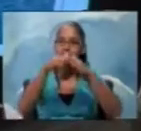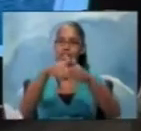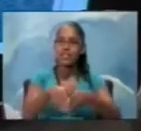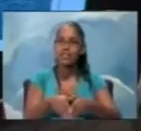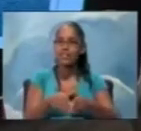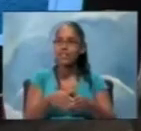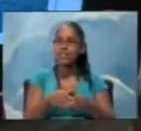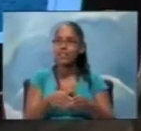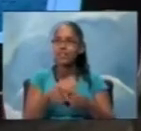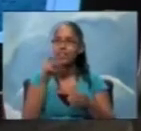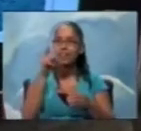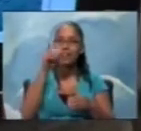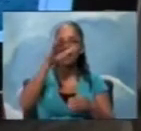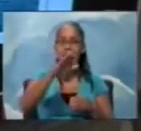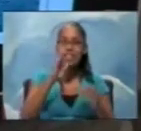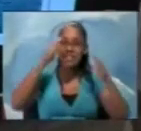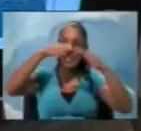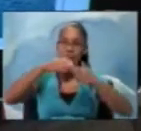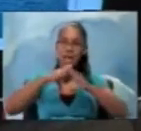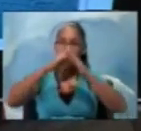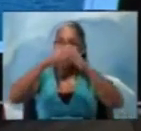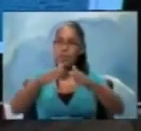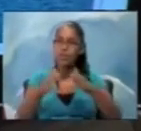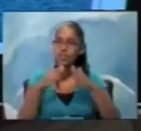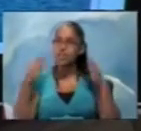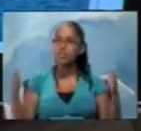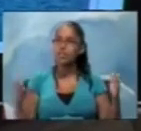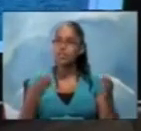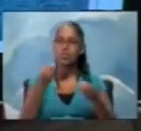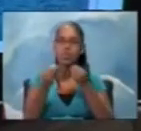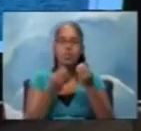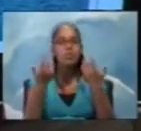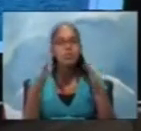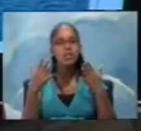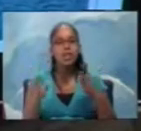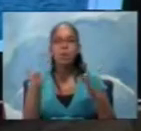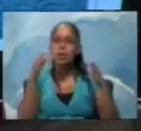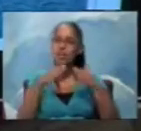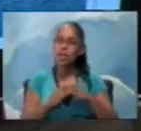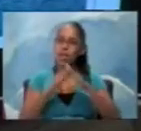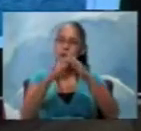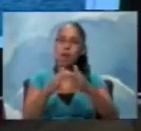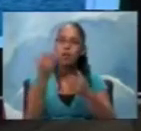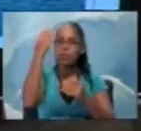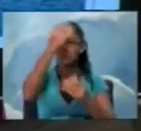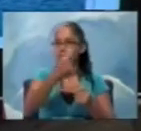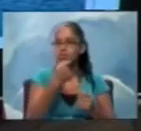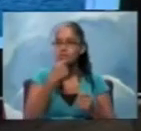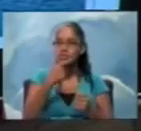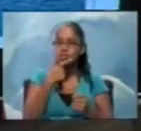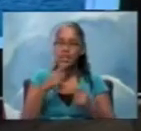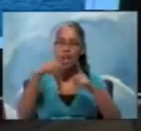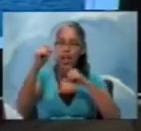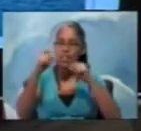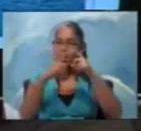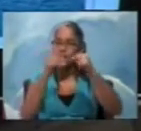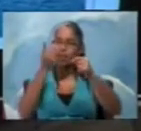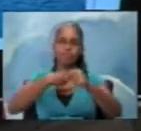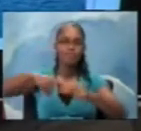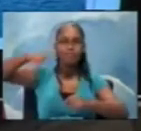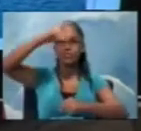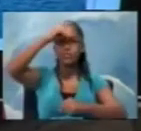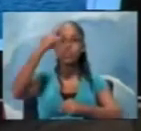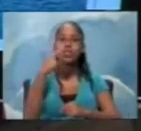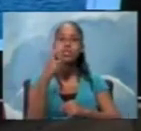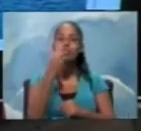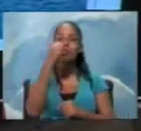Ahí está el barco. Ahí está. Tremendo. ¿Cómo te parece el barco, Manuel? Muy bonito. Tiene una estrella de David y dice: Dios es bueno. ¿Cómo